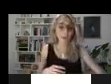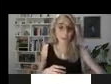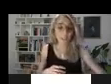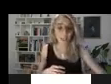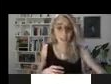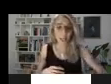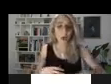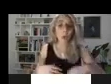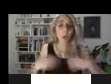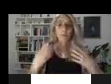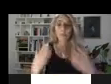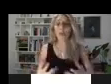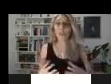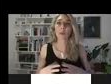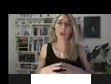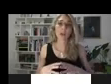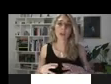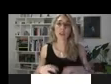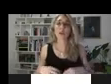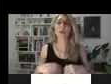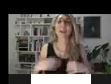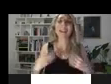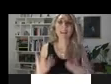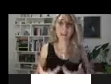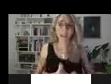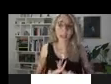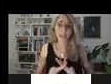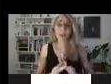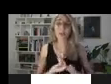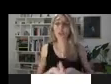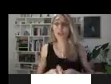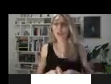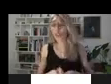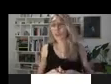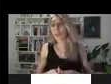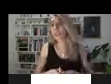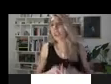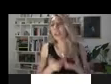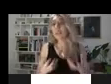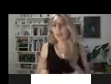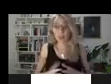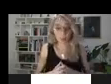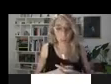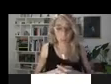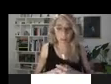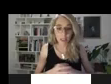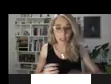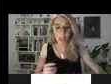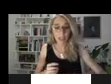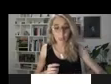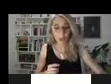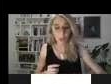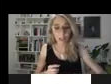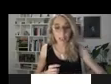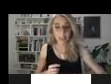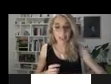la hora de pensar cuánto tenemos que crecer o de qué manera, cuánto trabajo tenemos que hacer, bueno, definitivamente